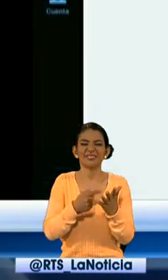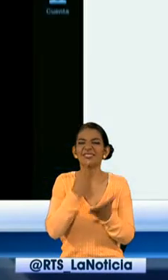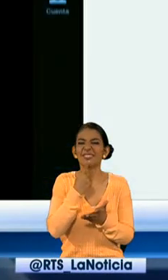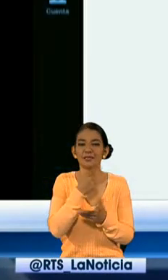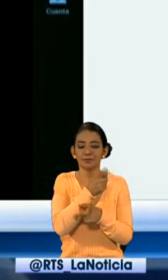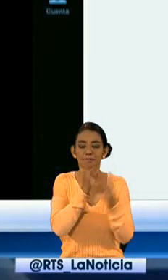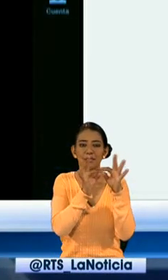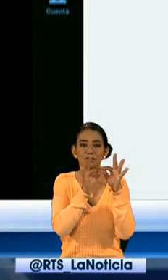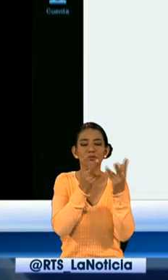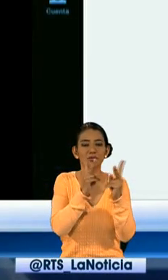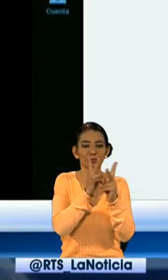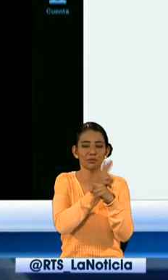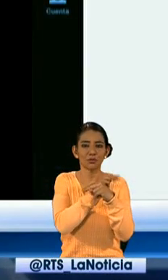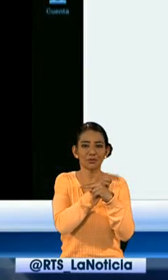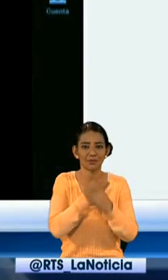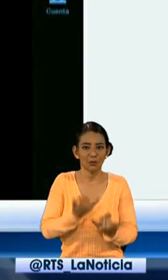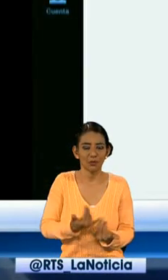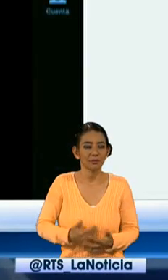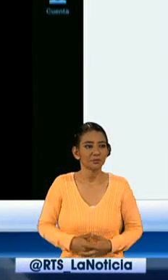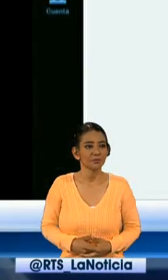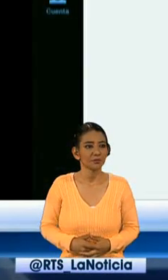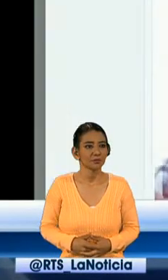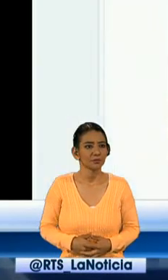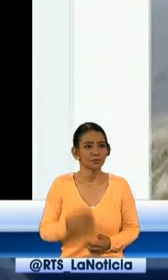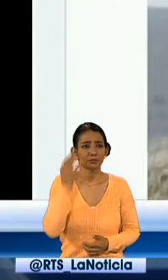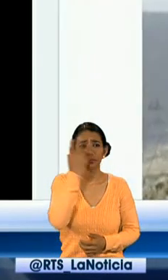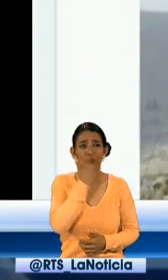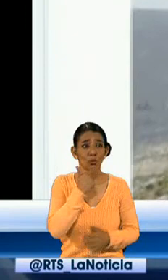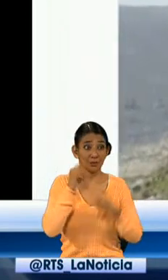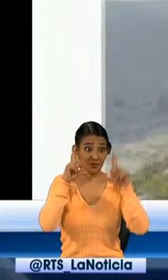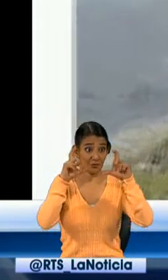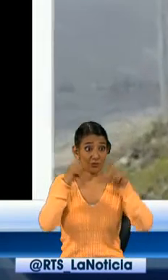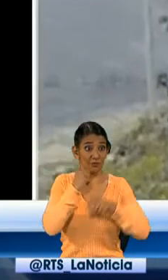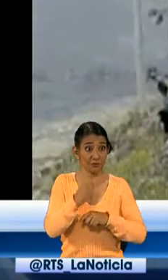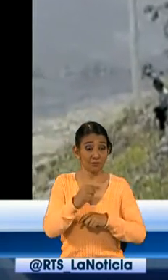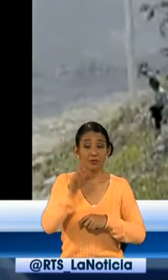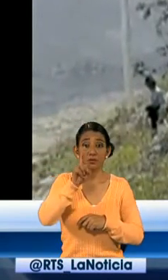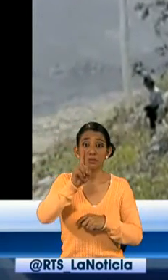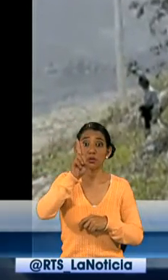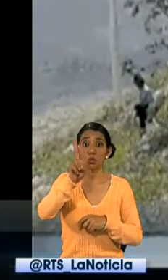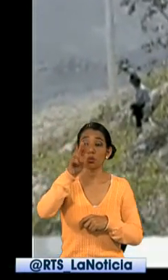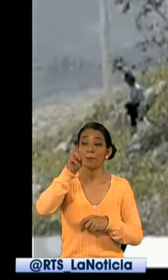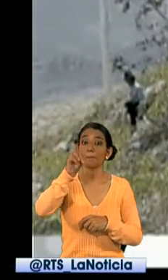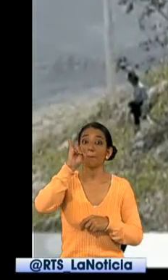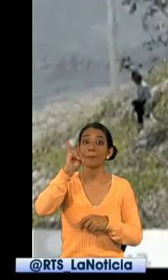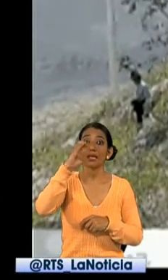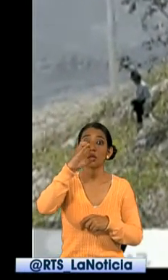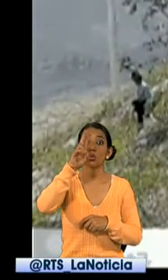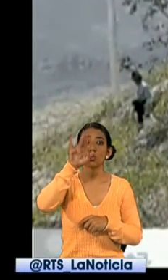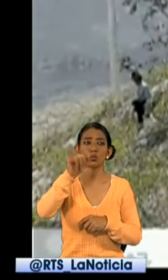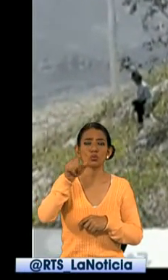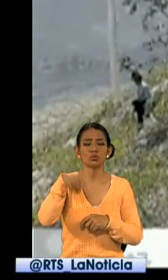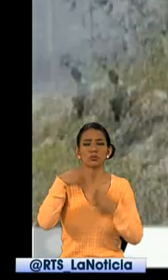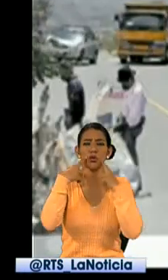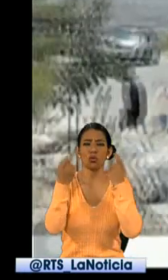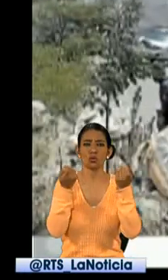las redes sociales de esta hora. Qué linda foto la que nos mandaron. Rumicucho pide control para evitar que voten desperdicios en la vía